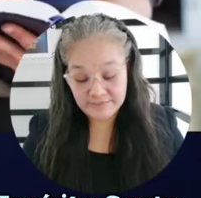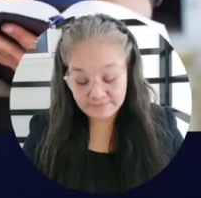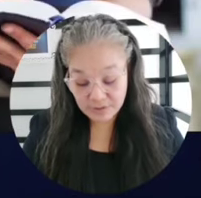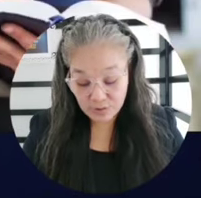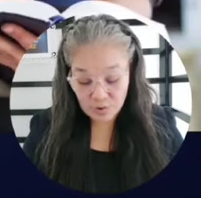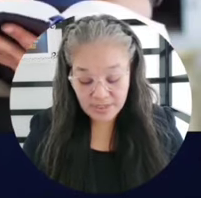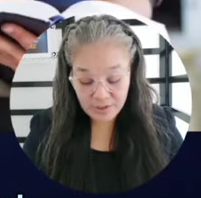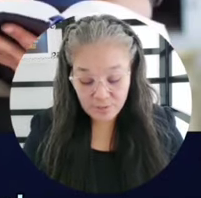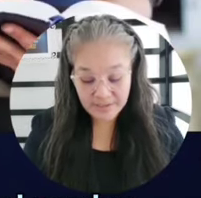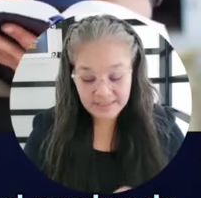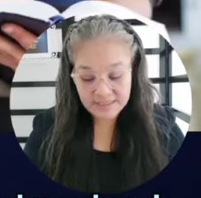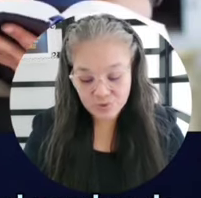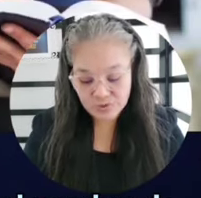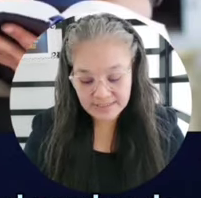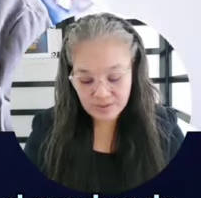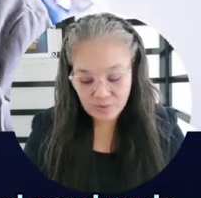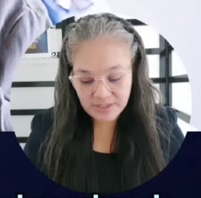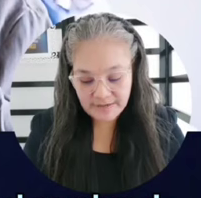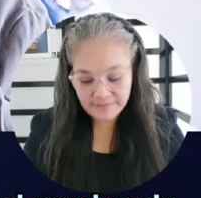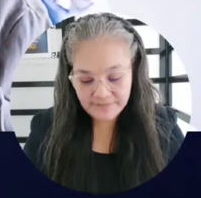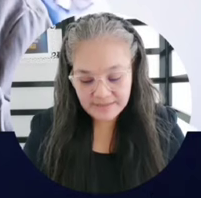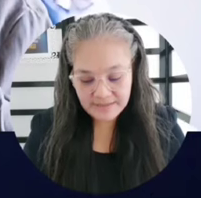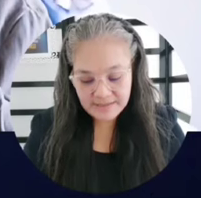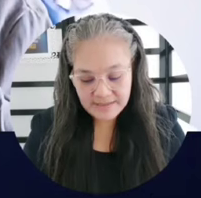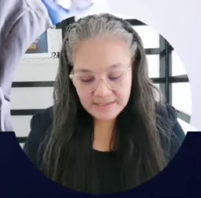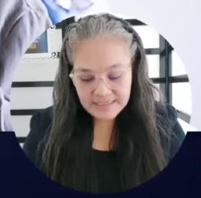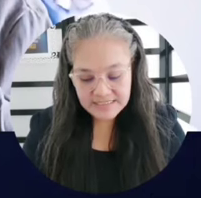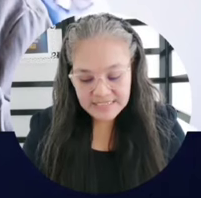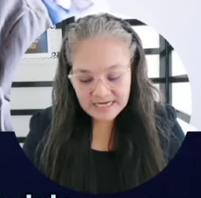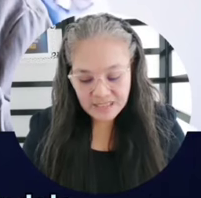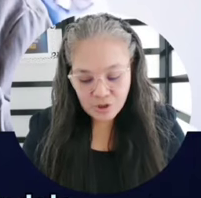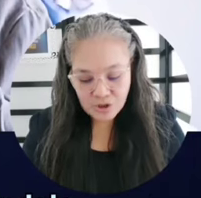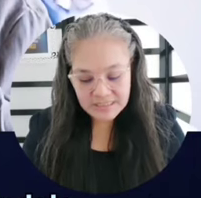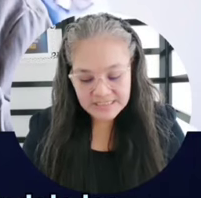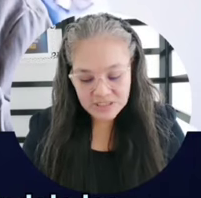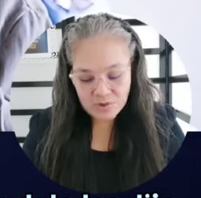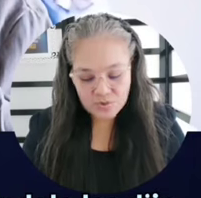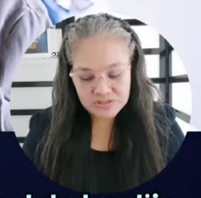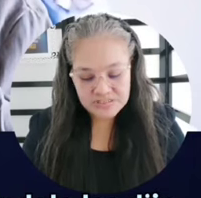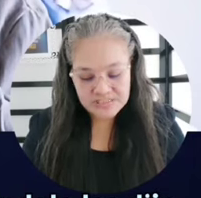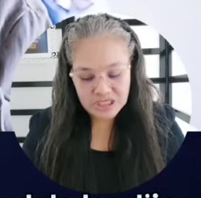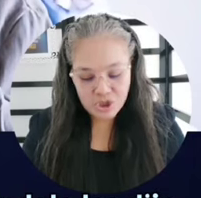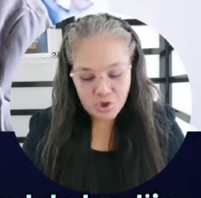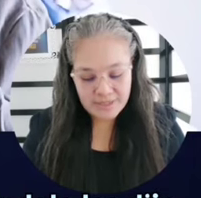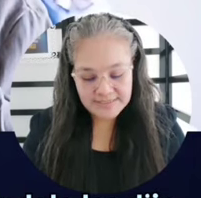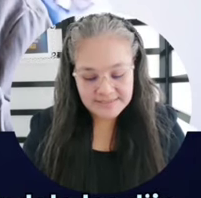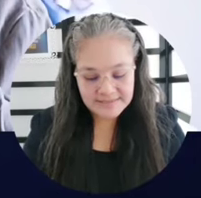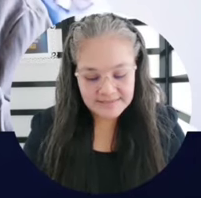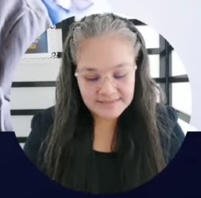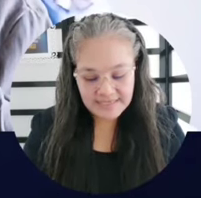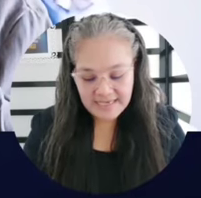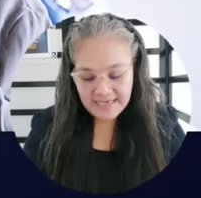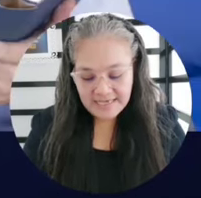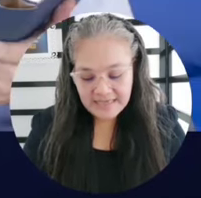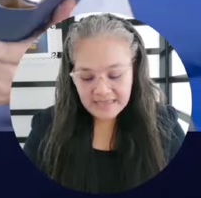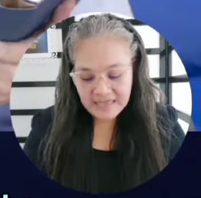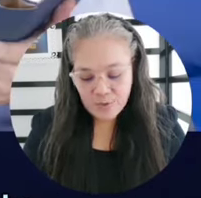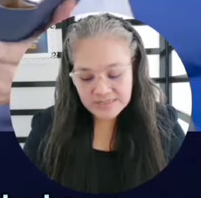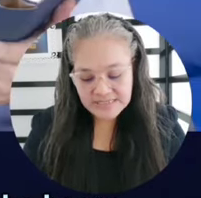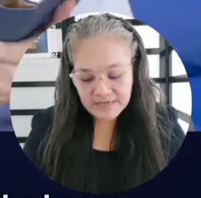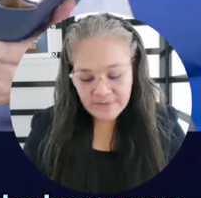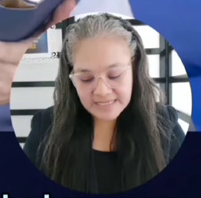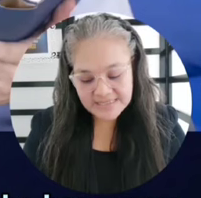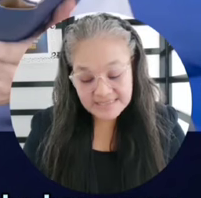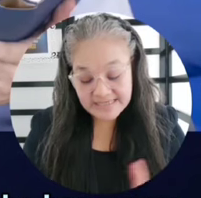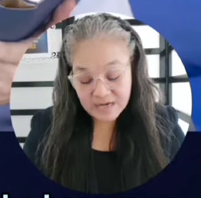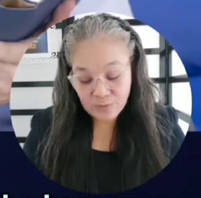Santo, amén. Gloria al nombre de Jesús, aleluya. Y sacándolo les dijo: señores, ¿qué